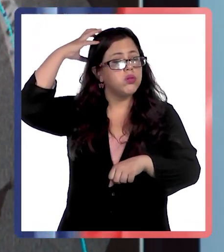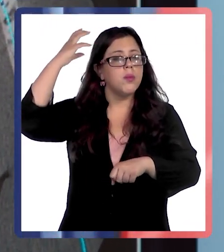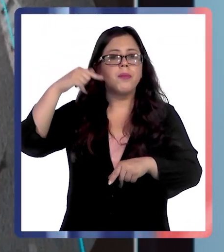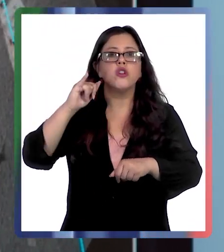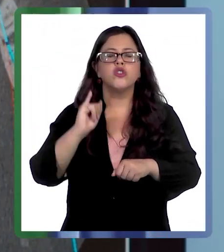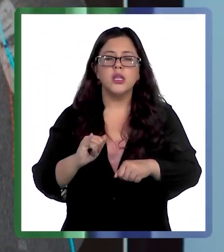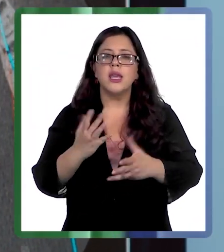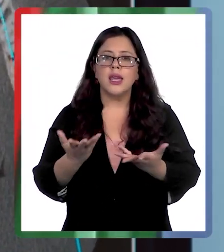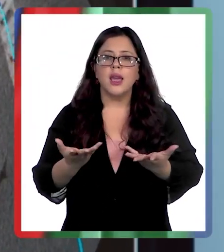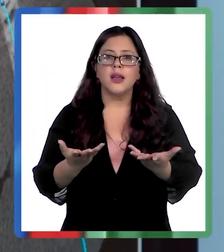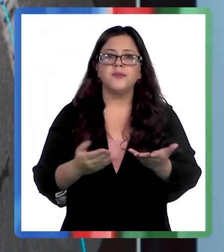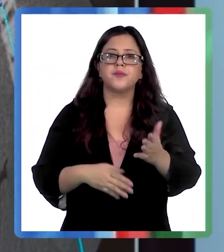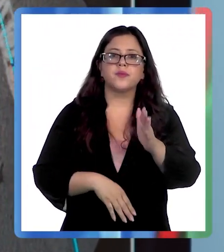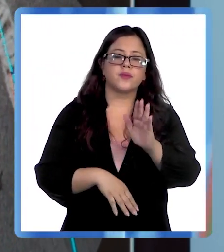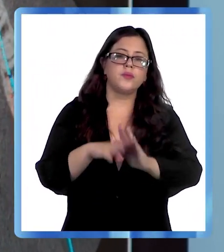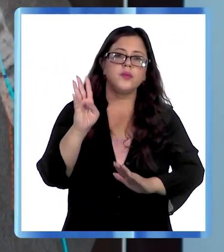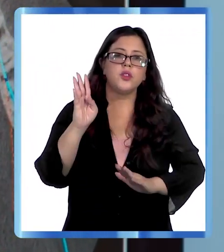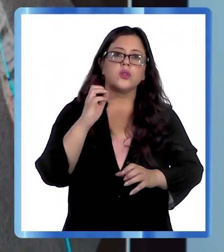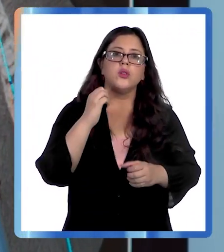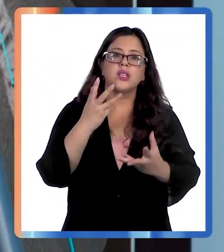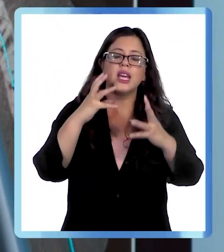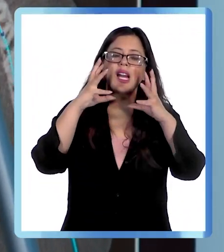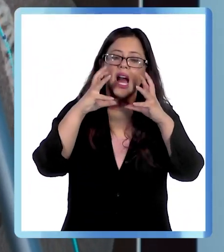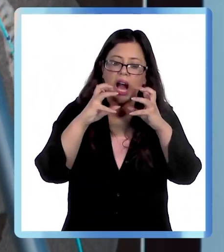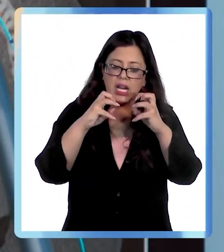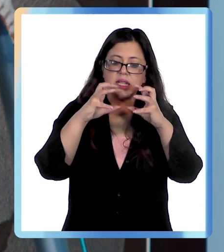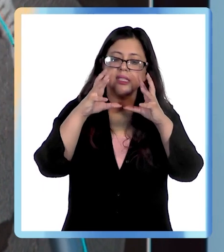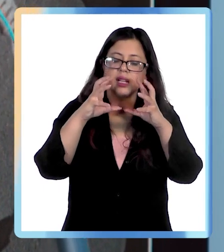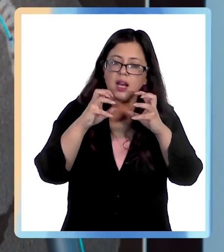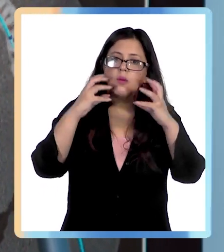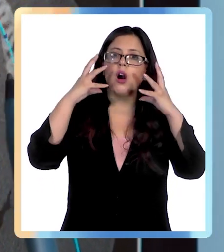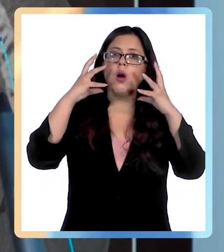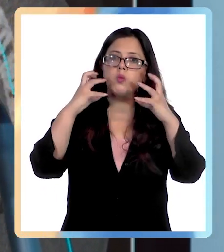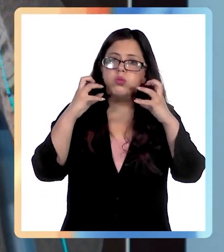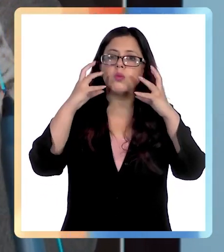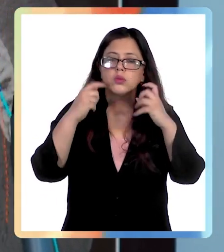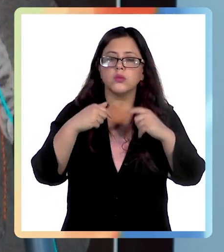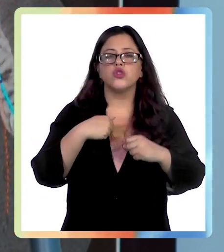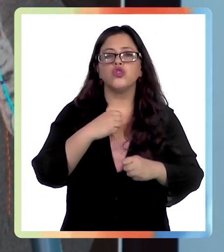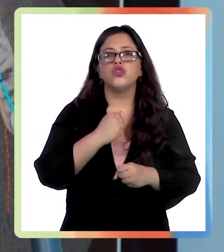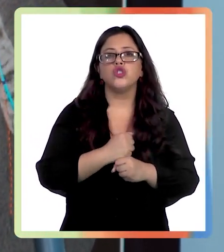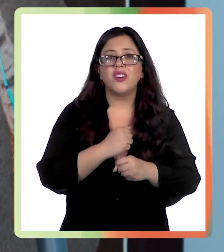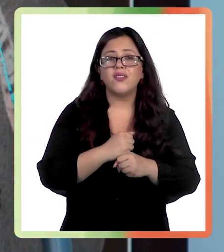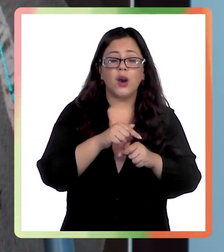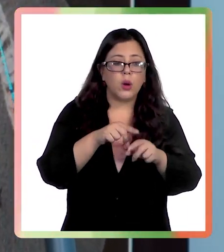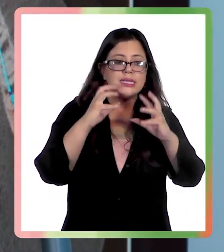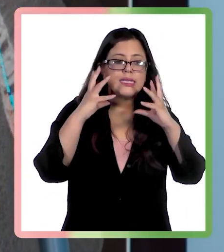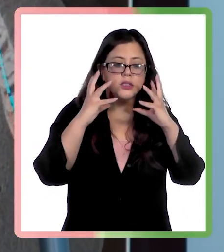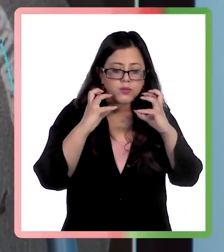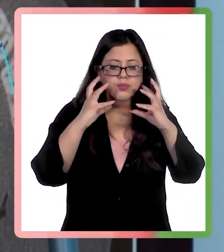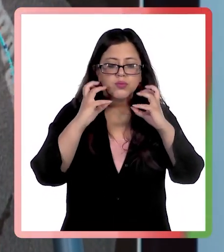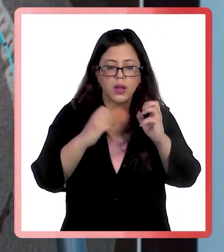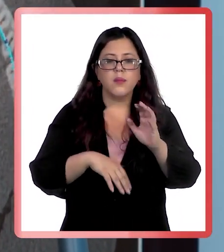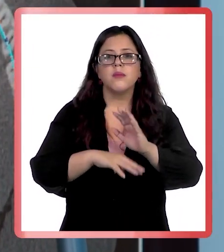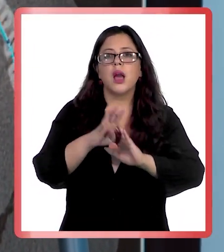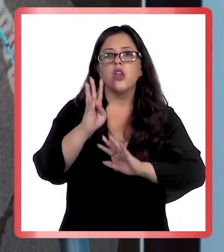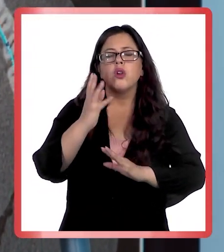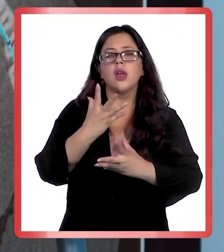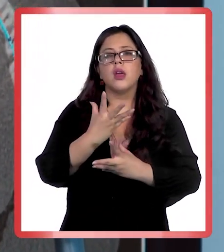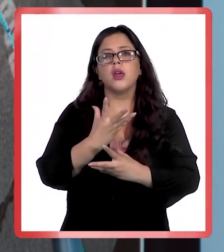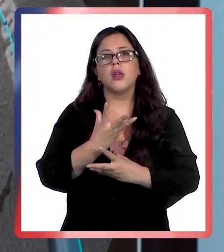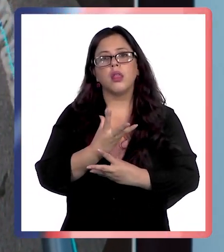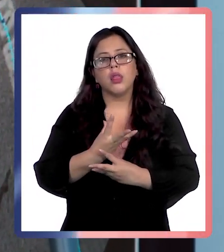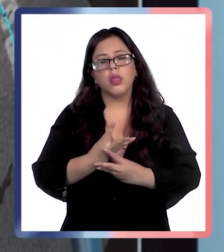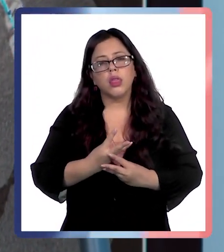mayor trabajo de mis músculos masticadores Y eso Por supuesto como yo trabajo un músculo voy a producir Mayor